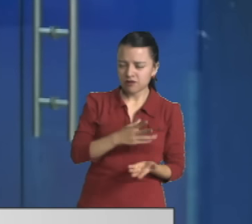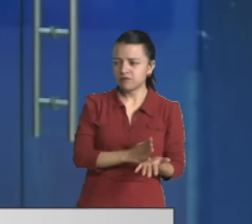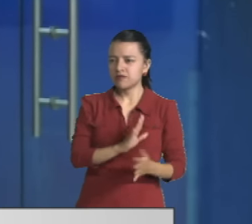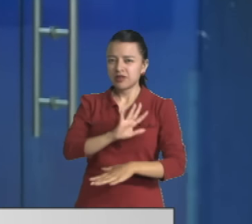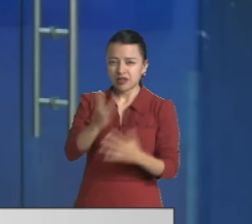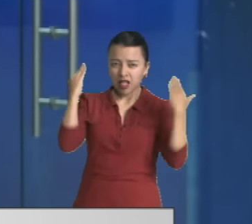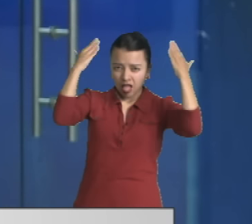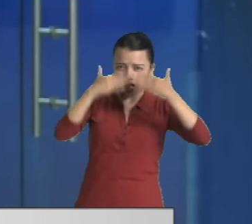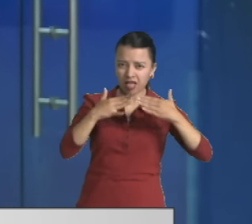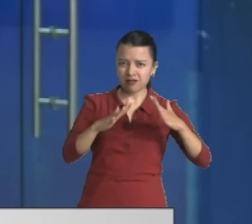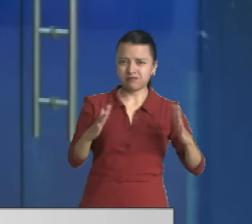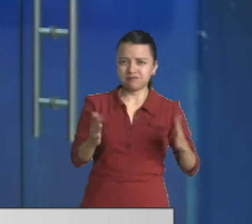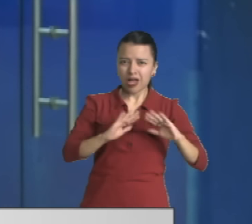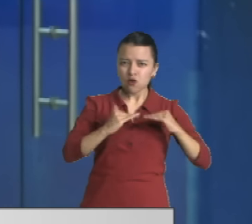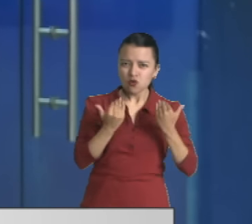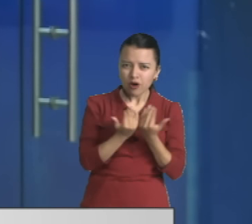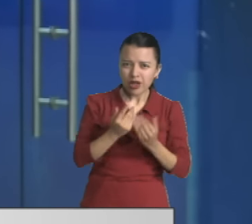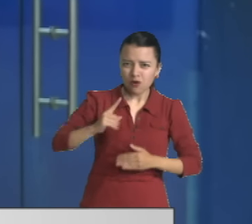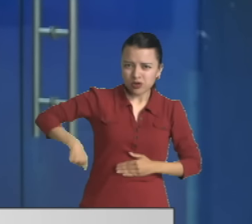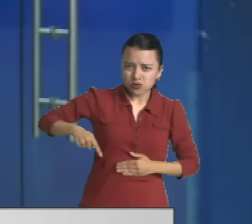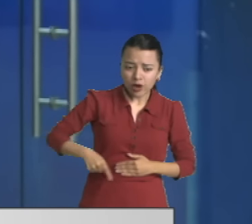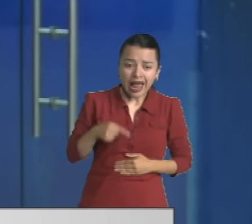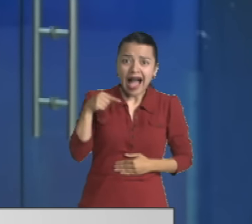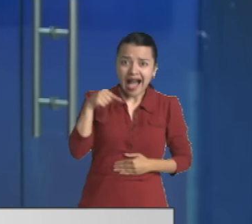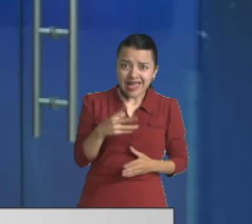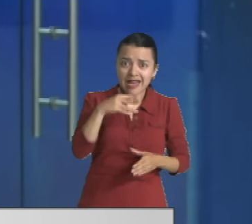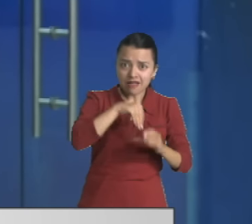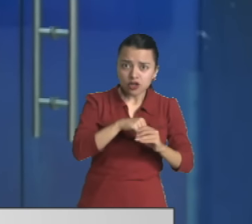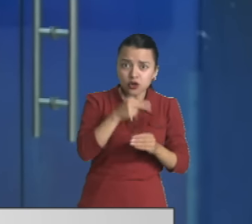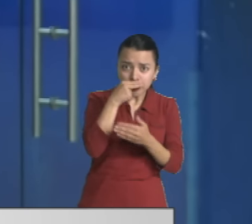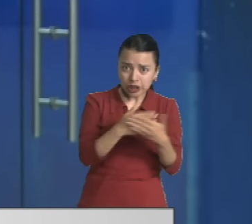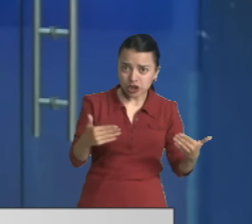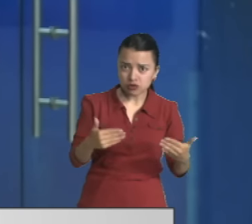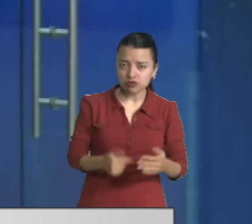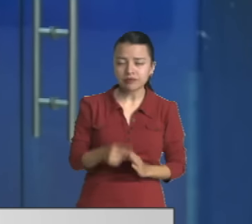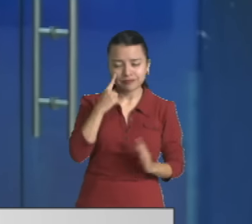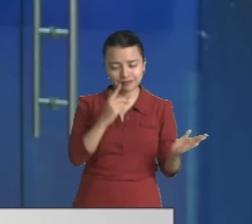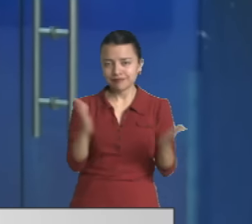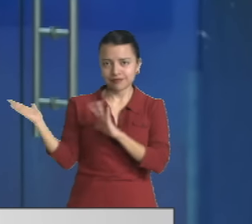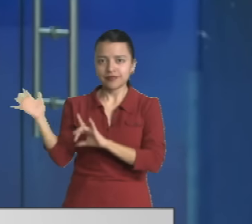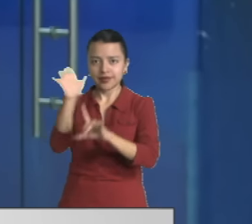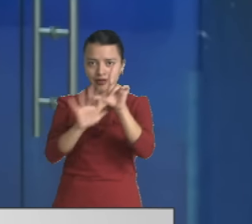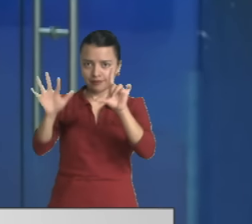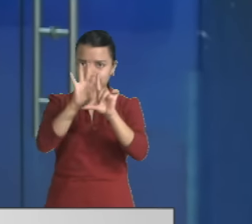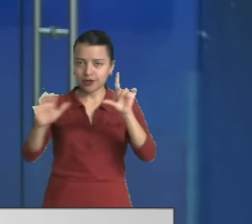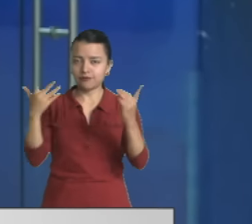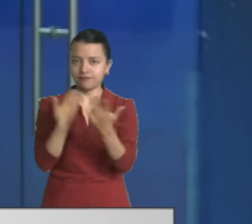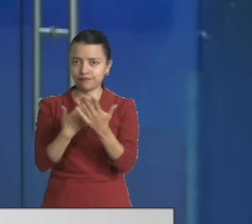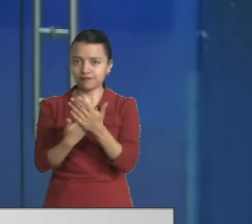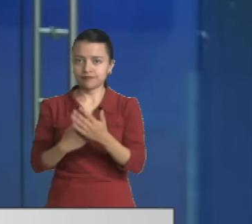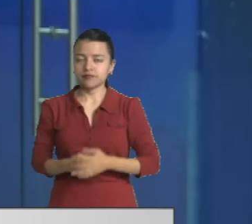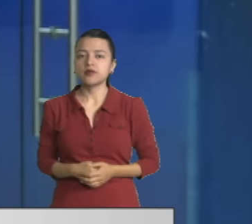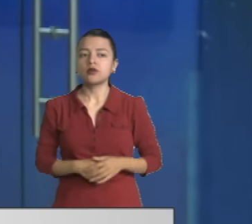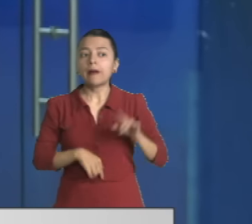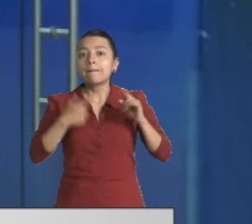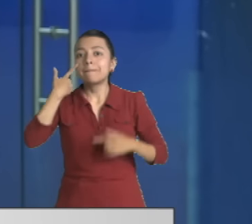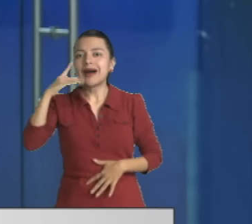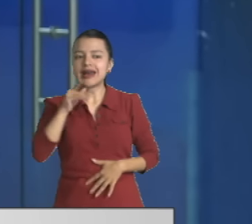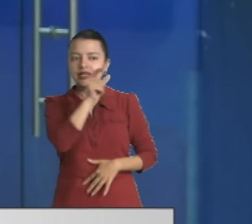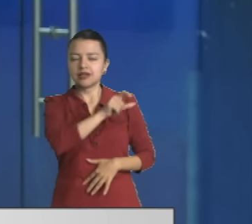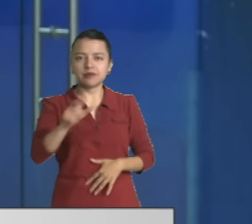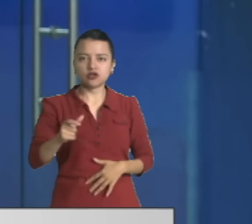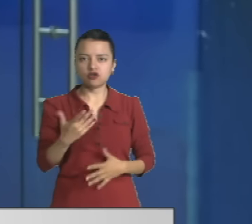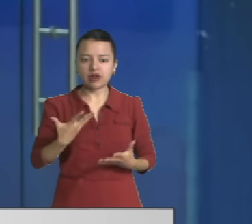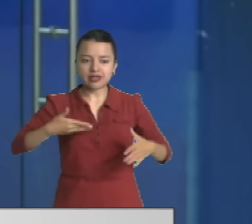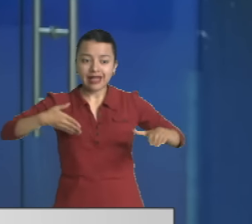se resguardaron en una escuela donde había menores de edad. Este es el video del momento exacto en el que presuntamente guerrilleros que escondieron